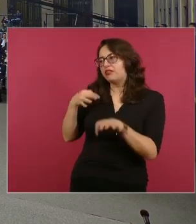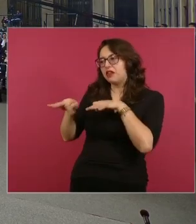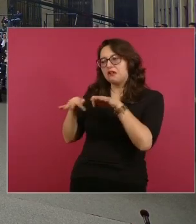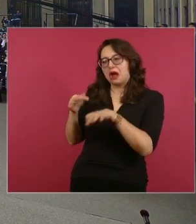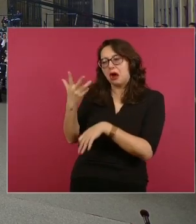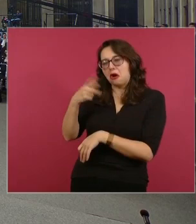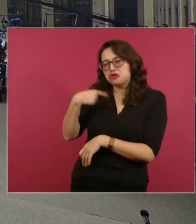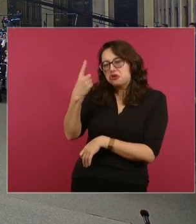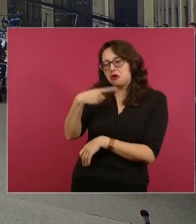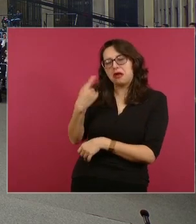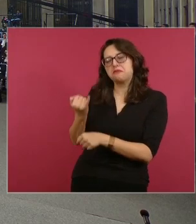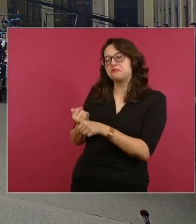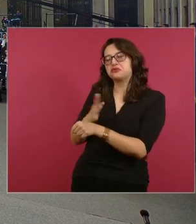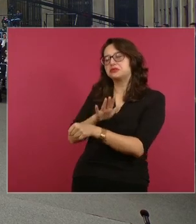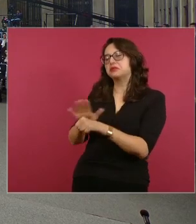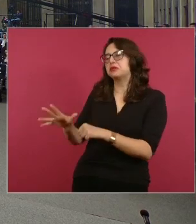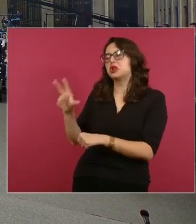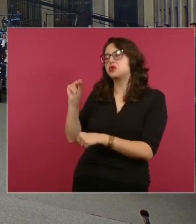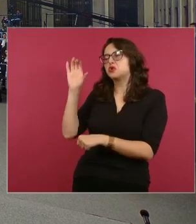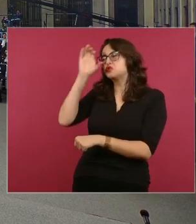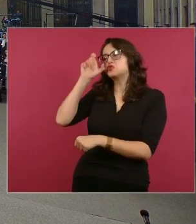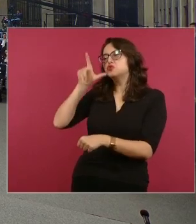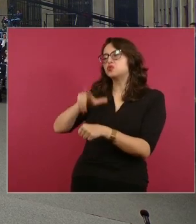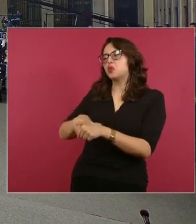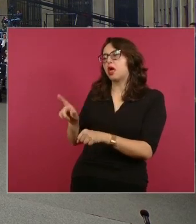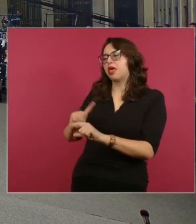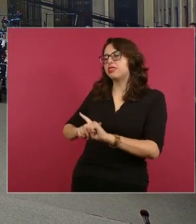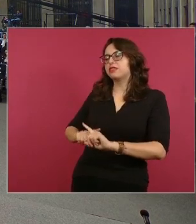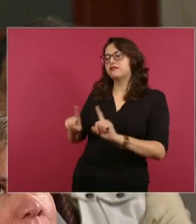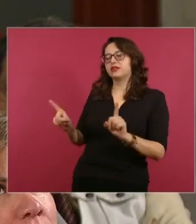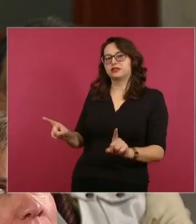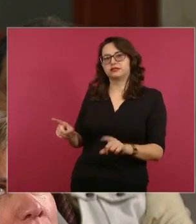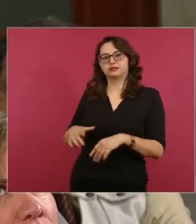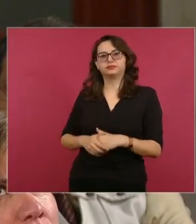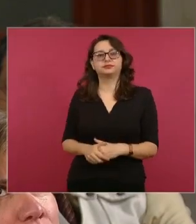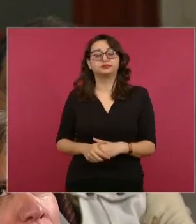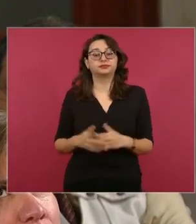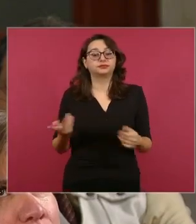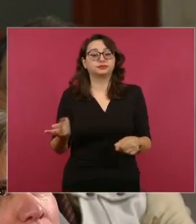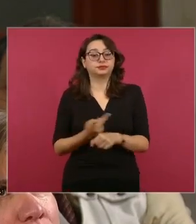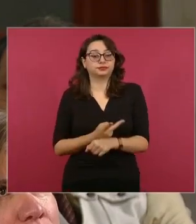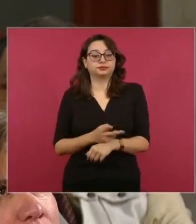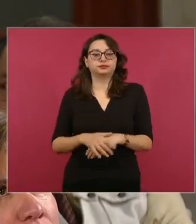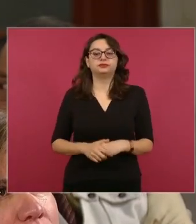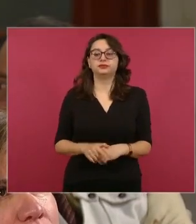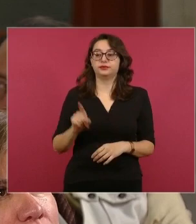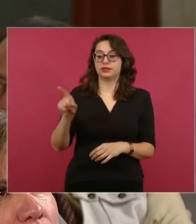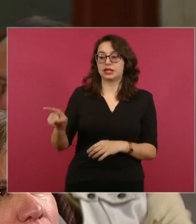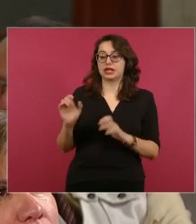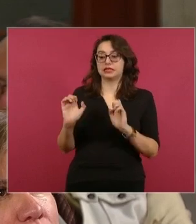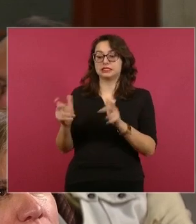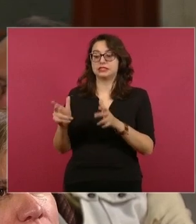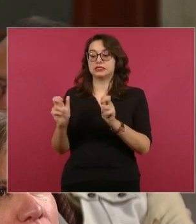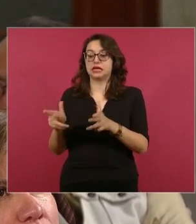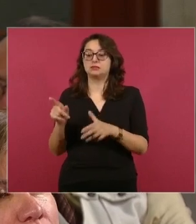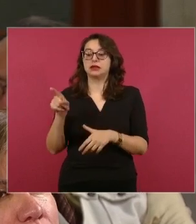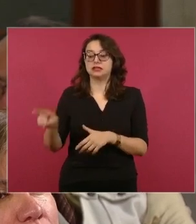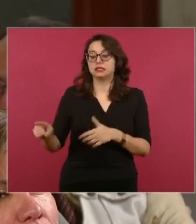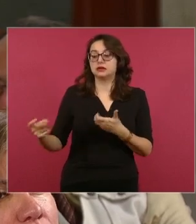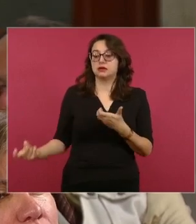jueves 14 de septiembre se cumplirán 200 años de la anexión del estado de Chiapas al Pacto